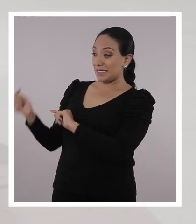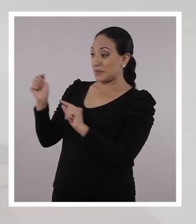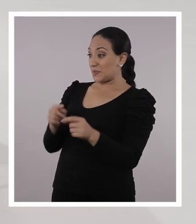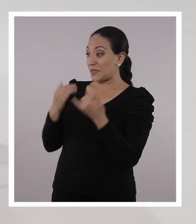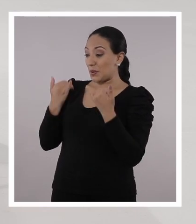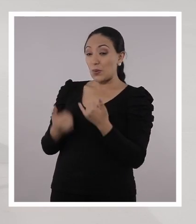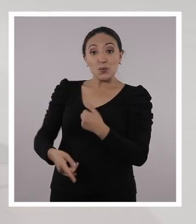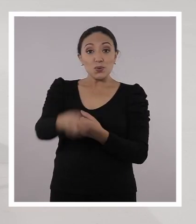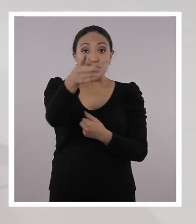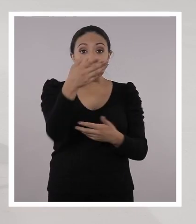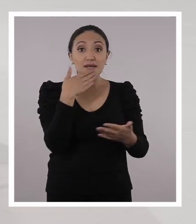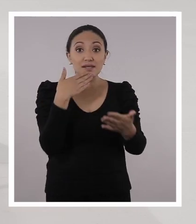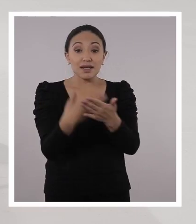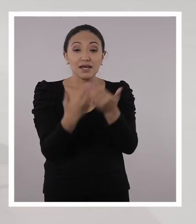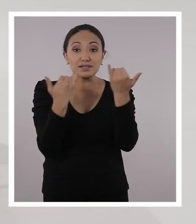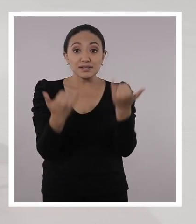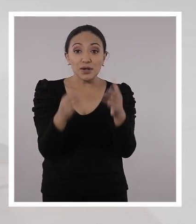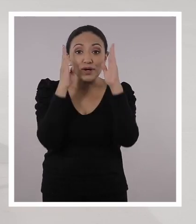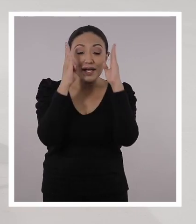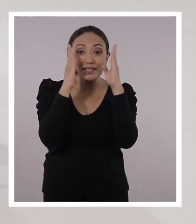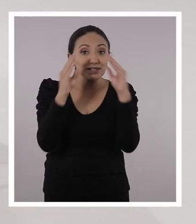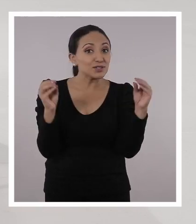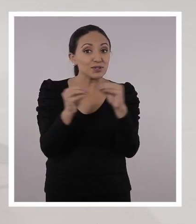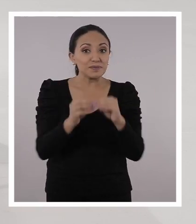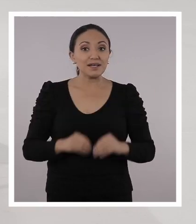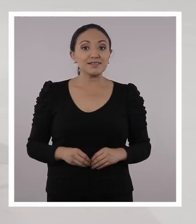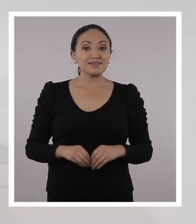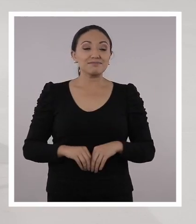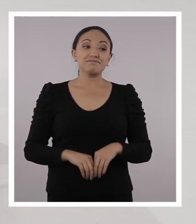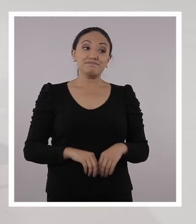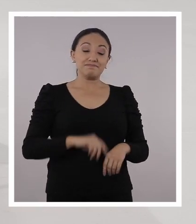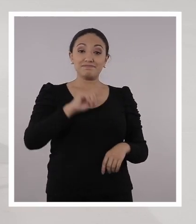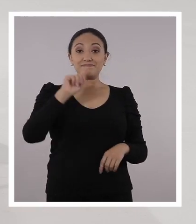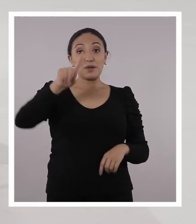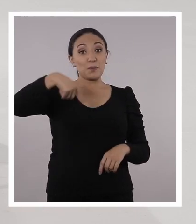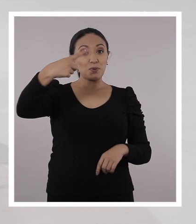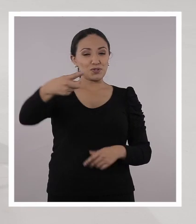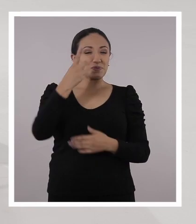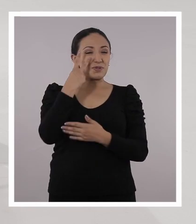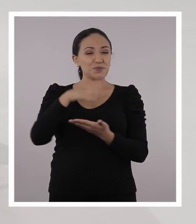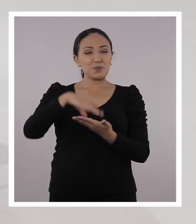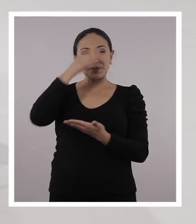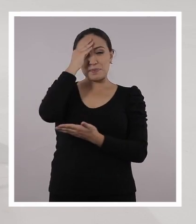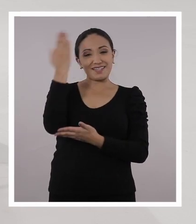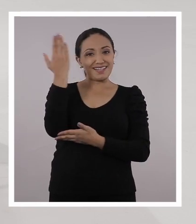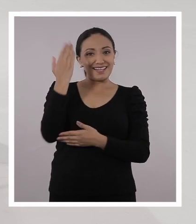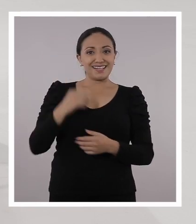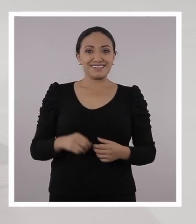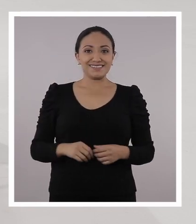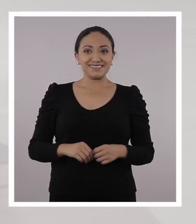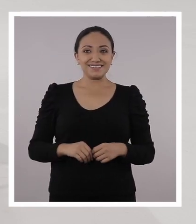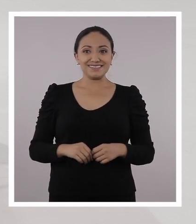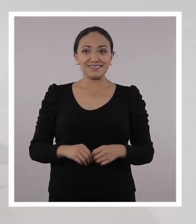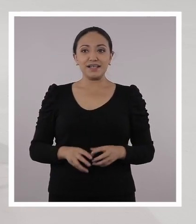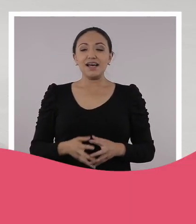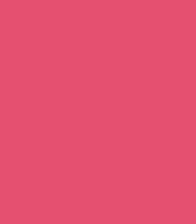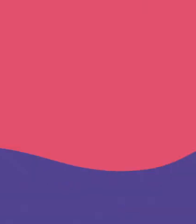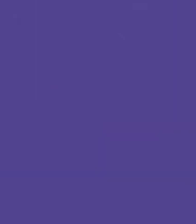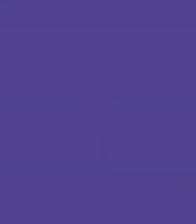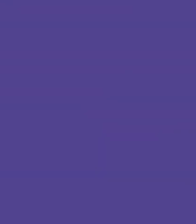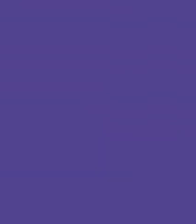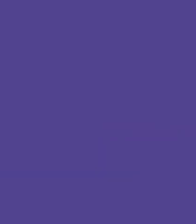por estar también presente en las clases y a ustedes también, chicos y chicas, por estar siempre con nosotros. Además, nos vemos en el próximo Aprender la